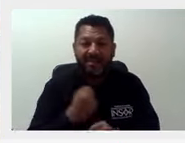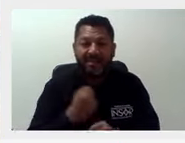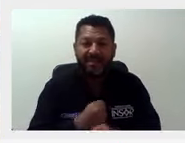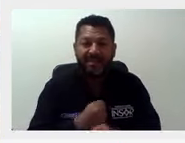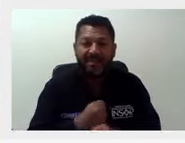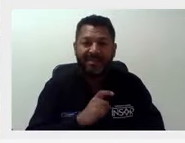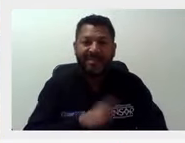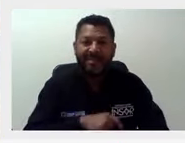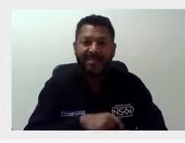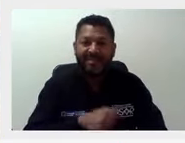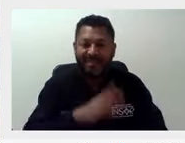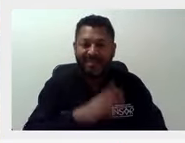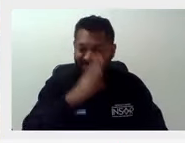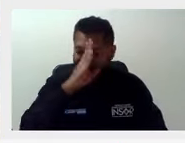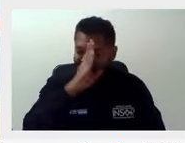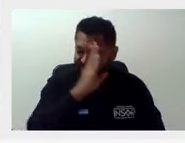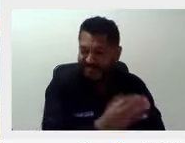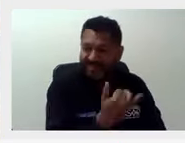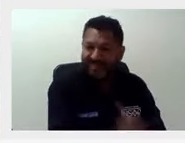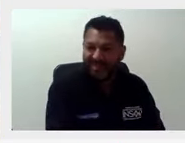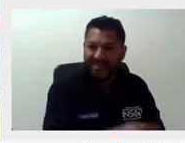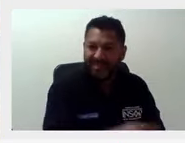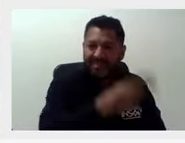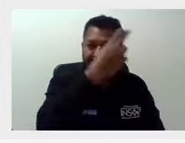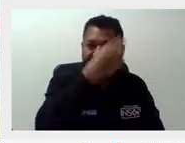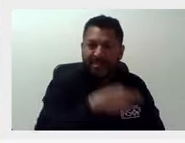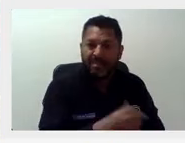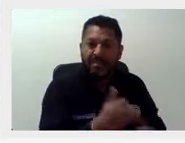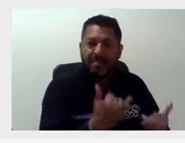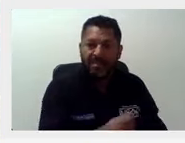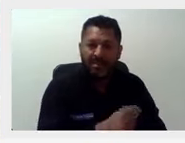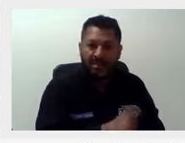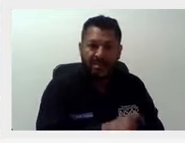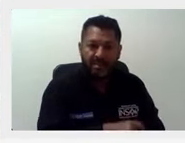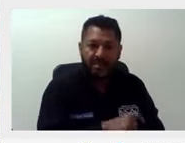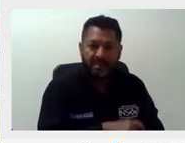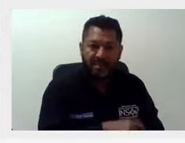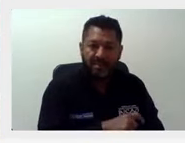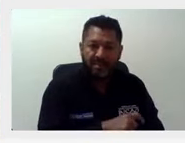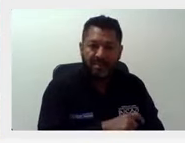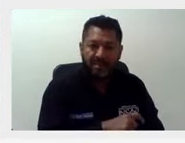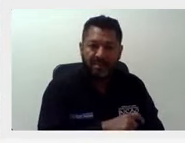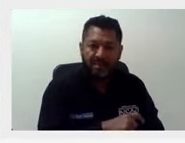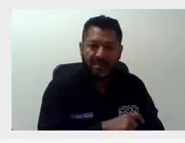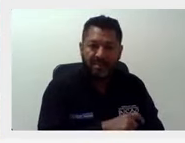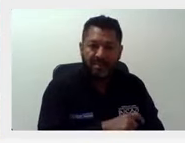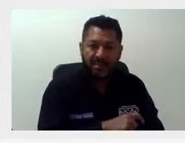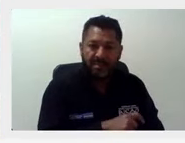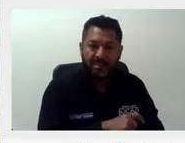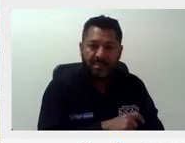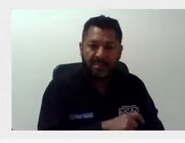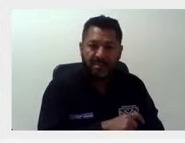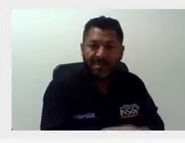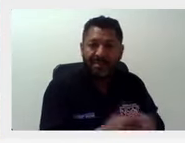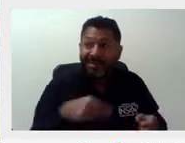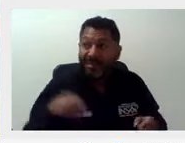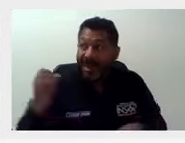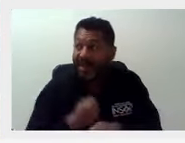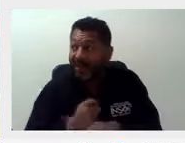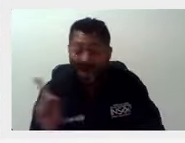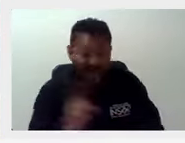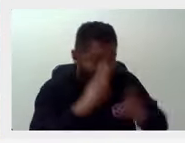que el colegio está brindando. Sí, está brindando las herramientas, está brindando las estrategias, pero no pueden tener el